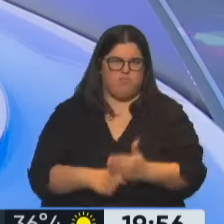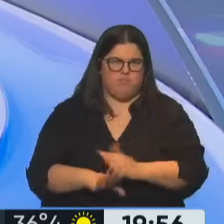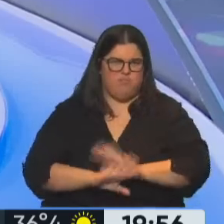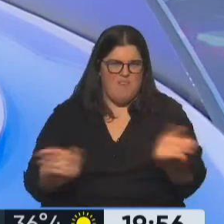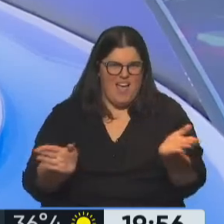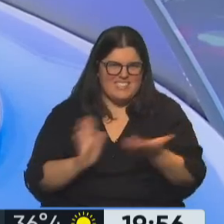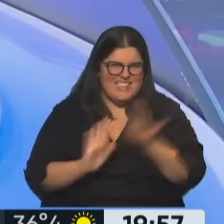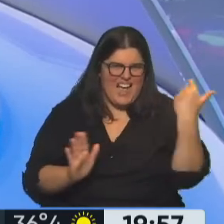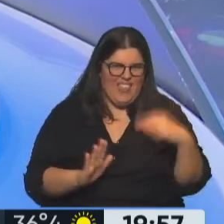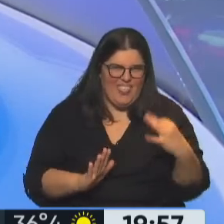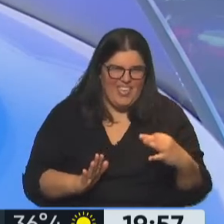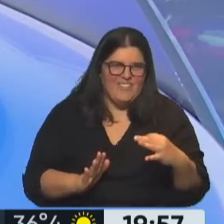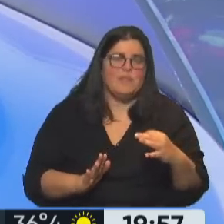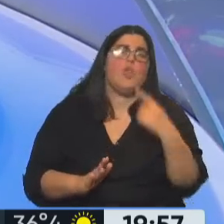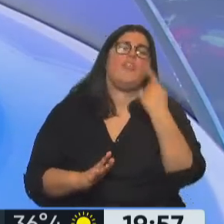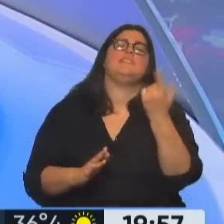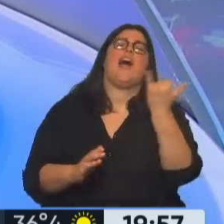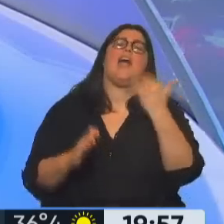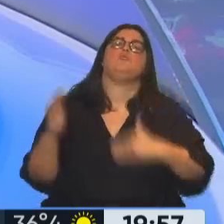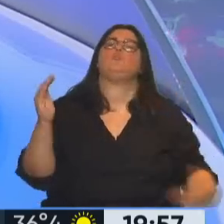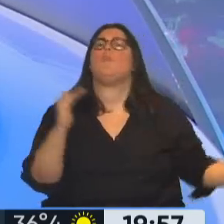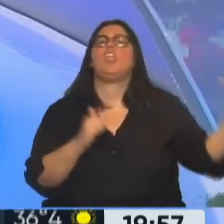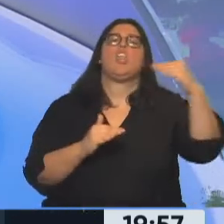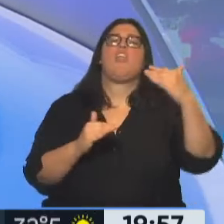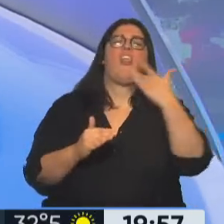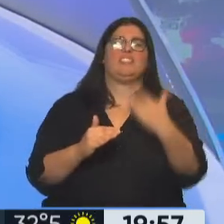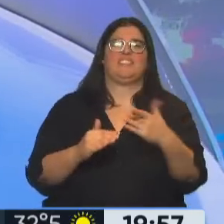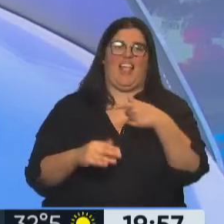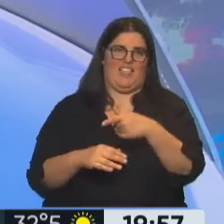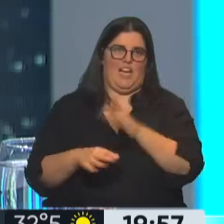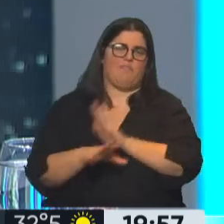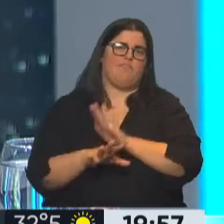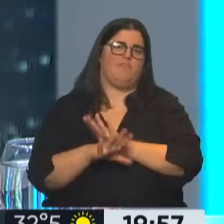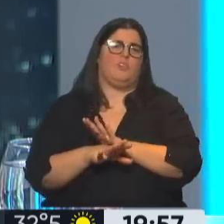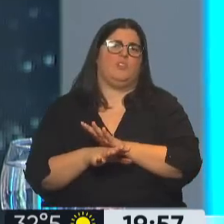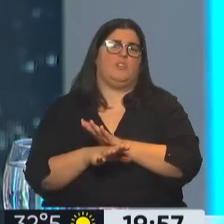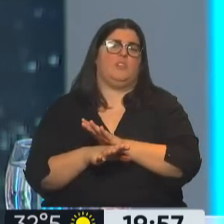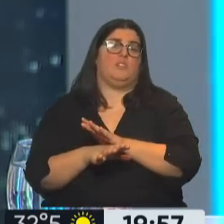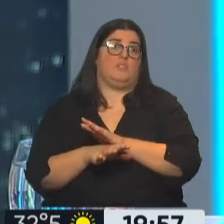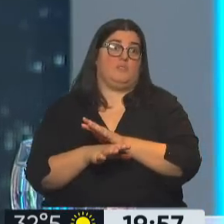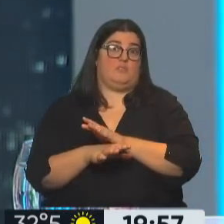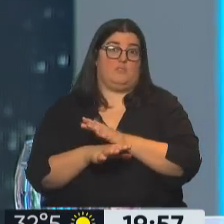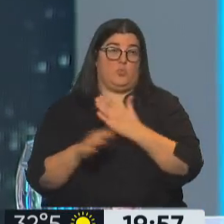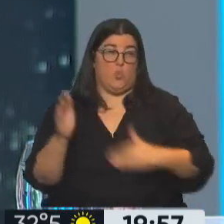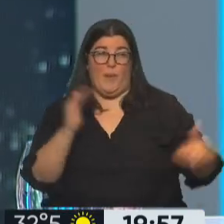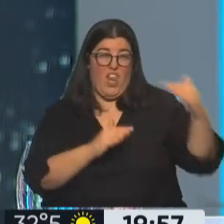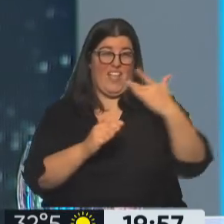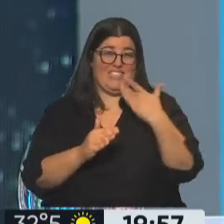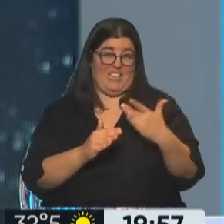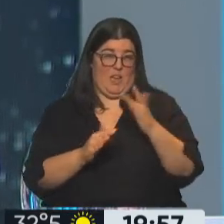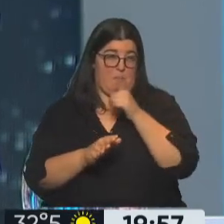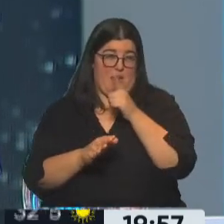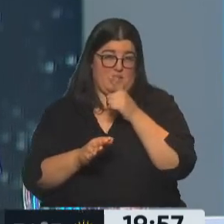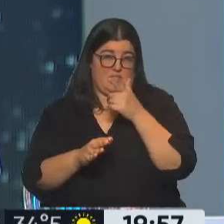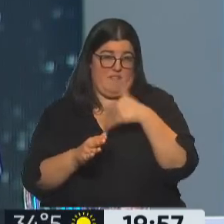planteando que tienen una superioridad estética. ¿A cuánto estamos de discutir la supremacía de la raza aria? Ahí nomás. Igual